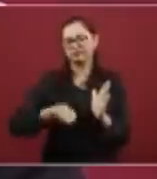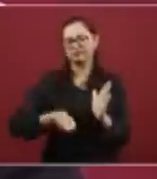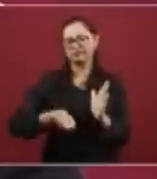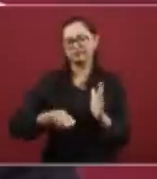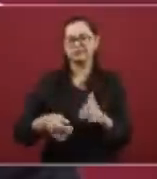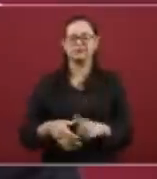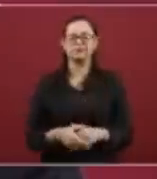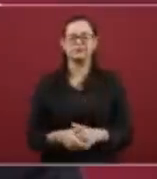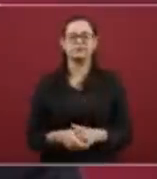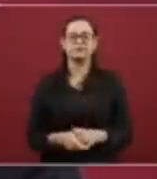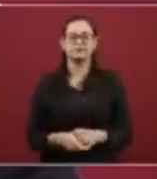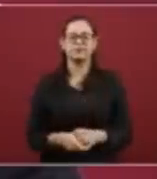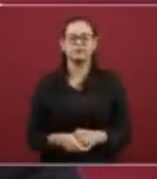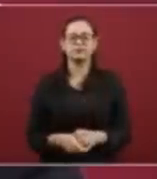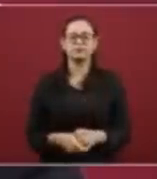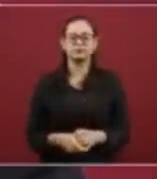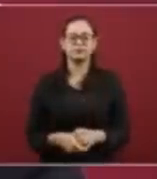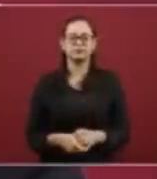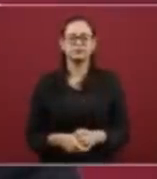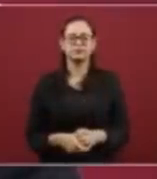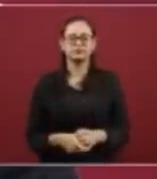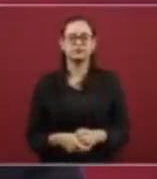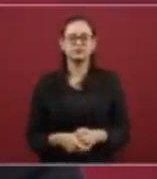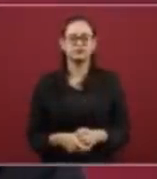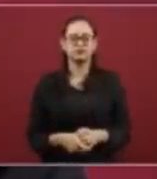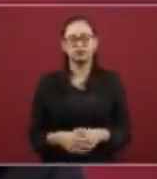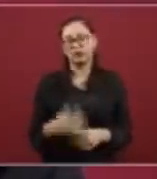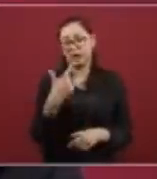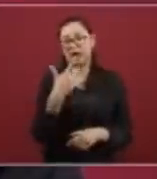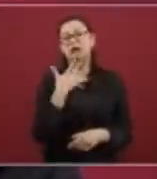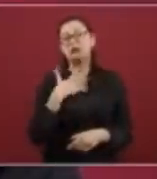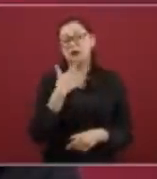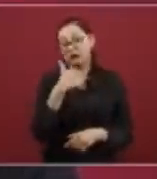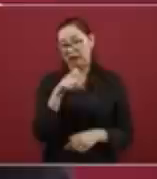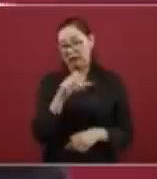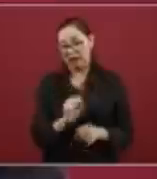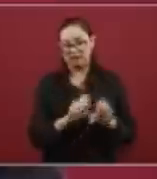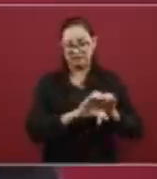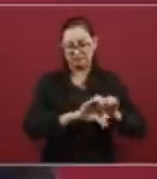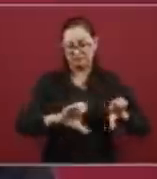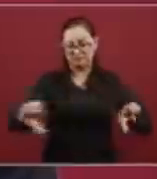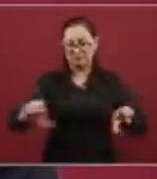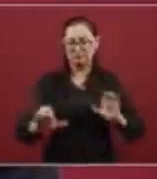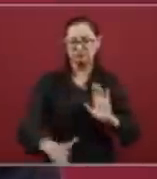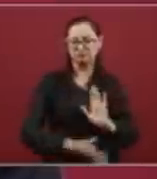se estimó que la construcción de un gasoducto iba a costar